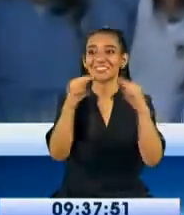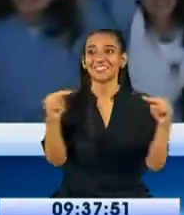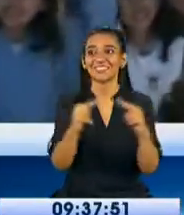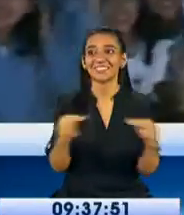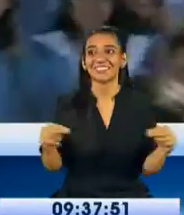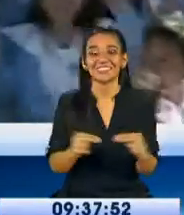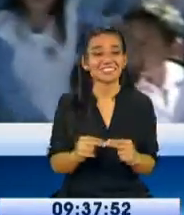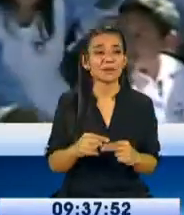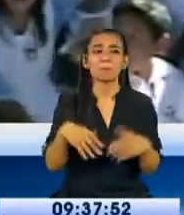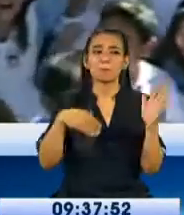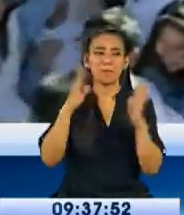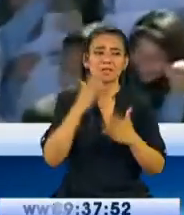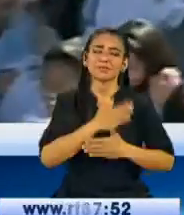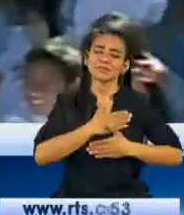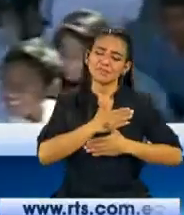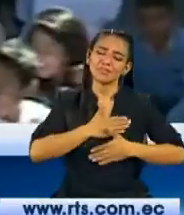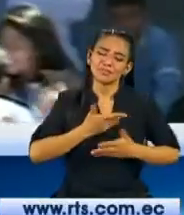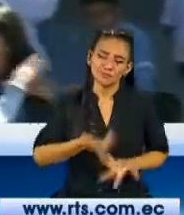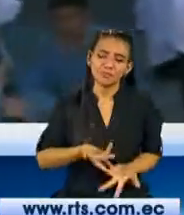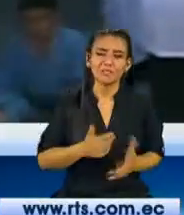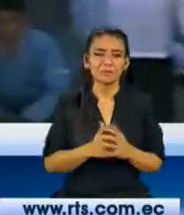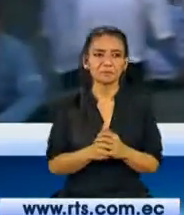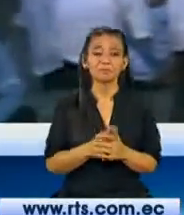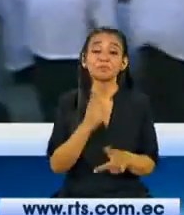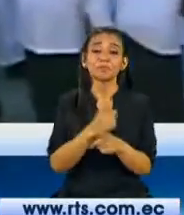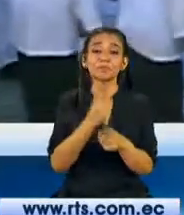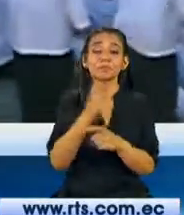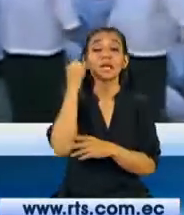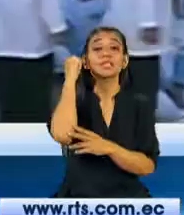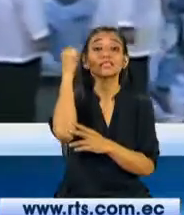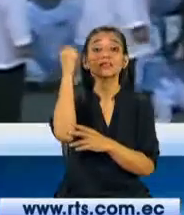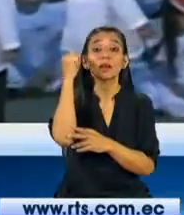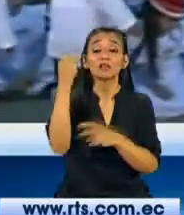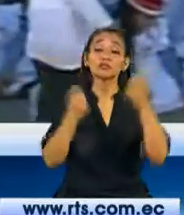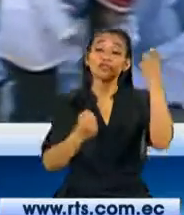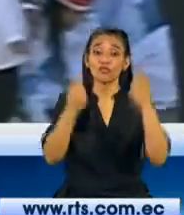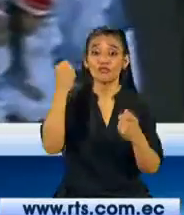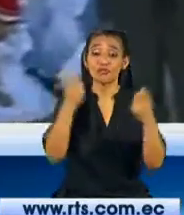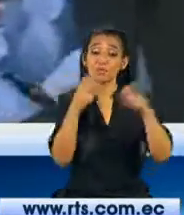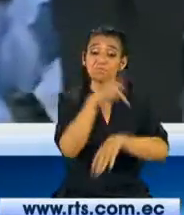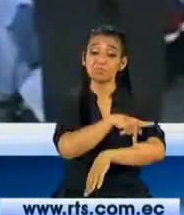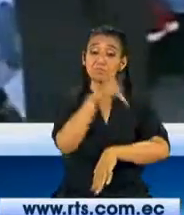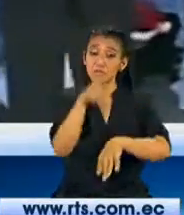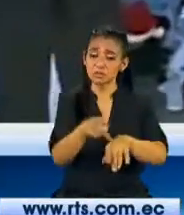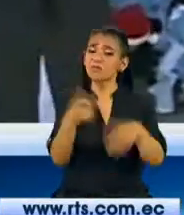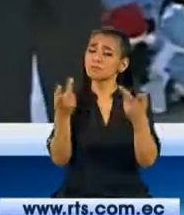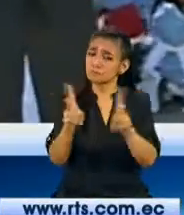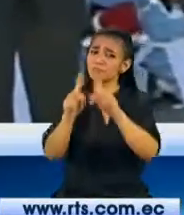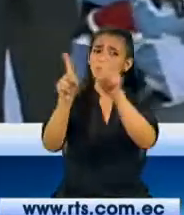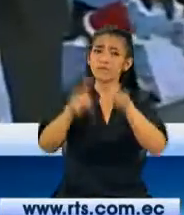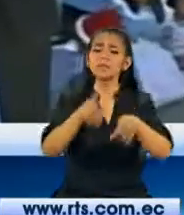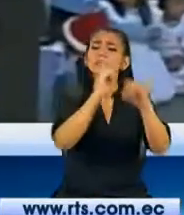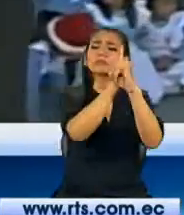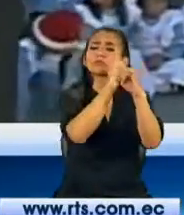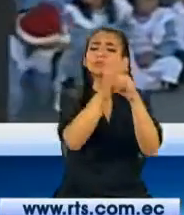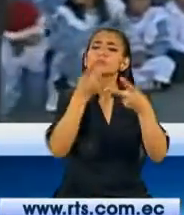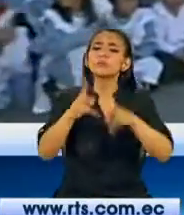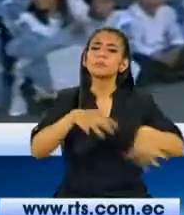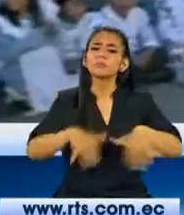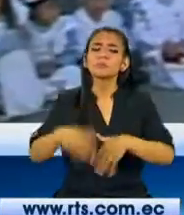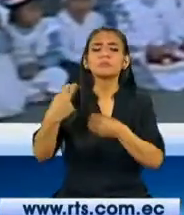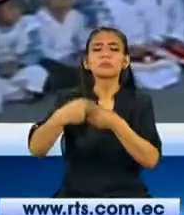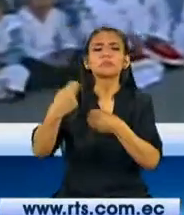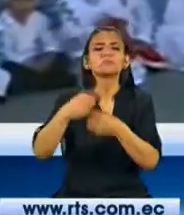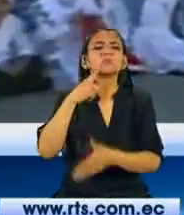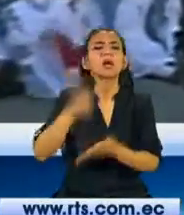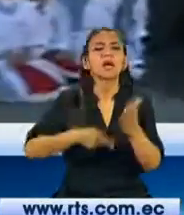los que más disfrutan y para lo cual el sindicato de choferes de Pichincha y varias instituciones alrededor del país participan de estas actividades con el